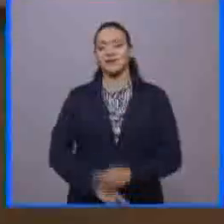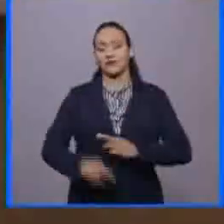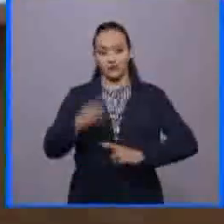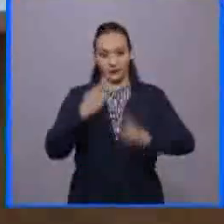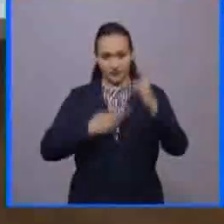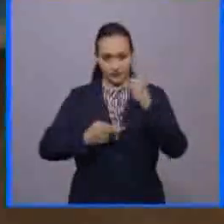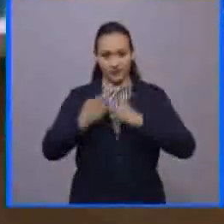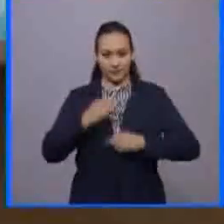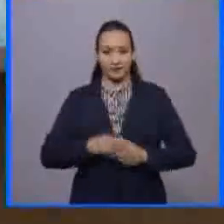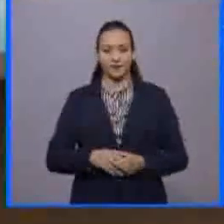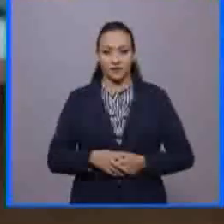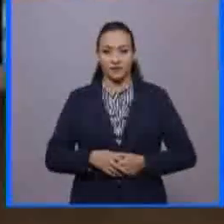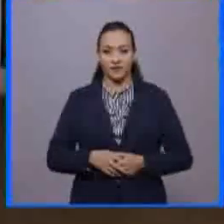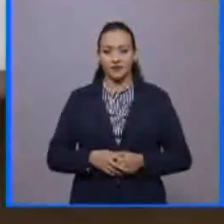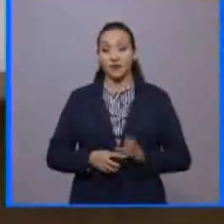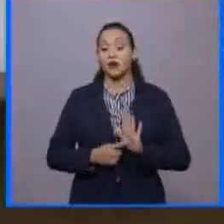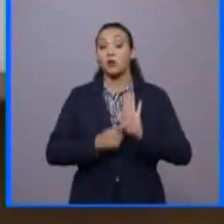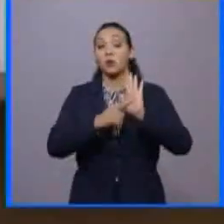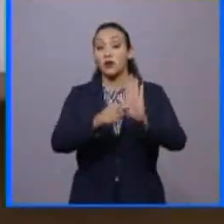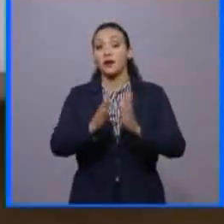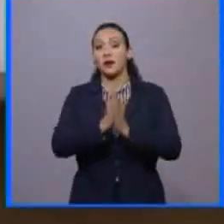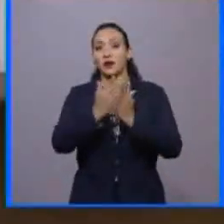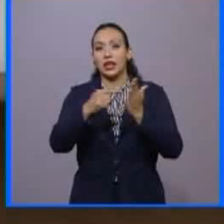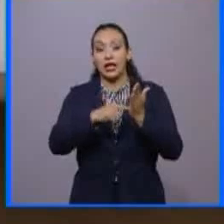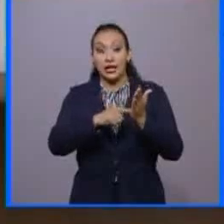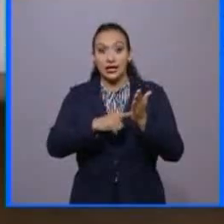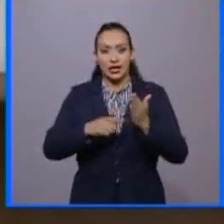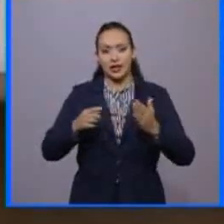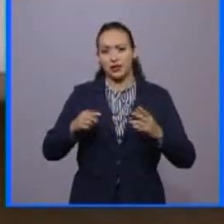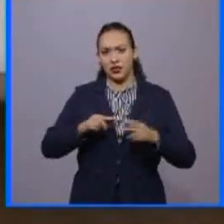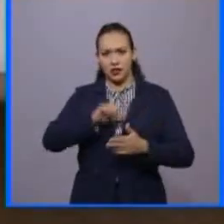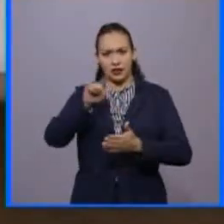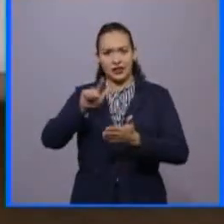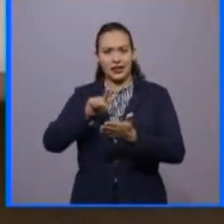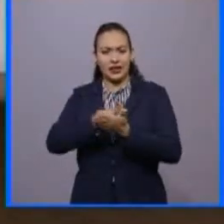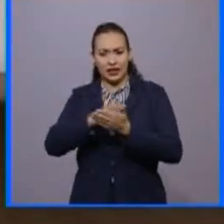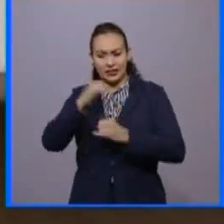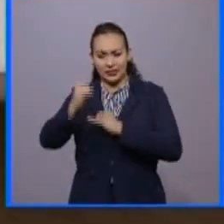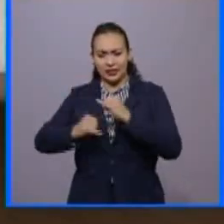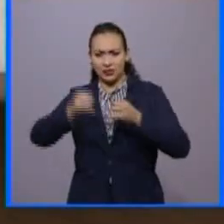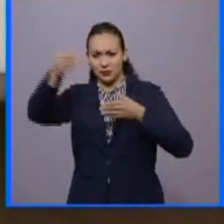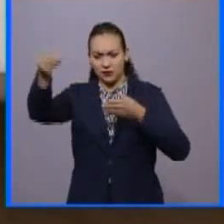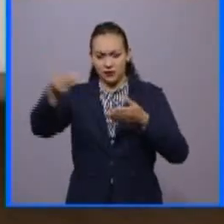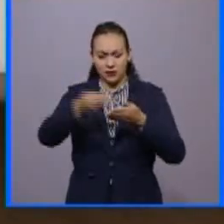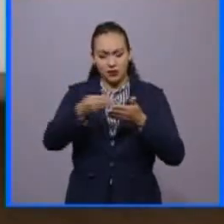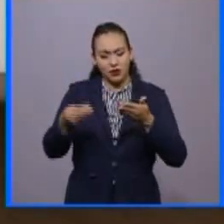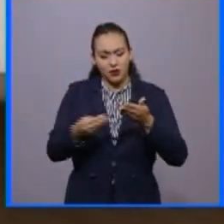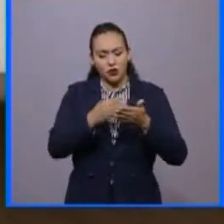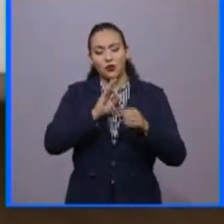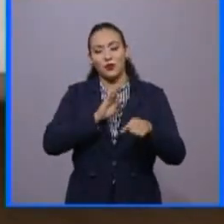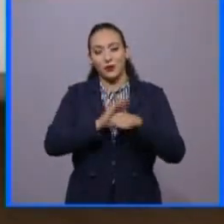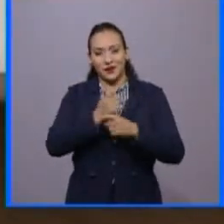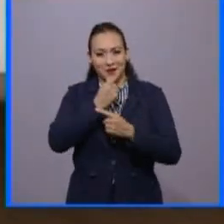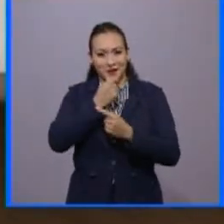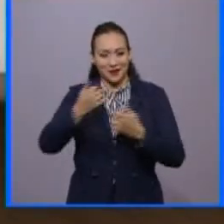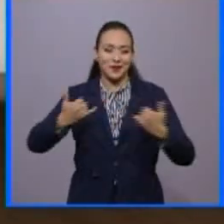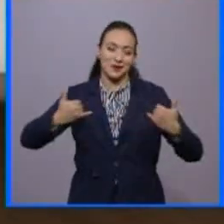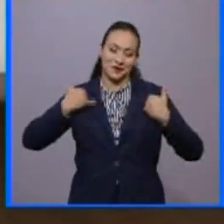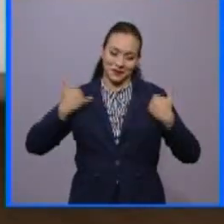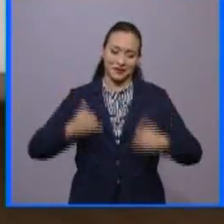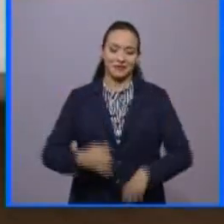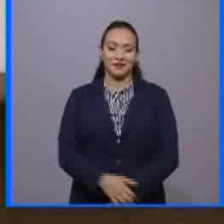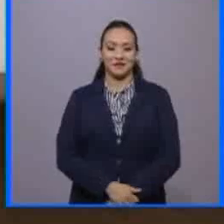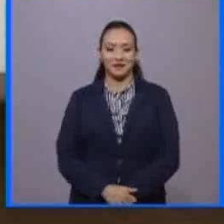Al regresar, presentan obra que recopila criterios de la Corte Interamericana que protegen derechos de infantes y